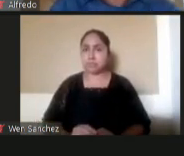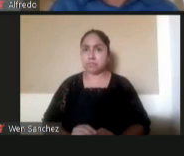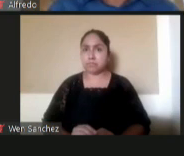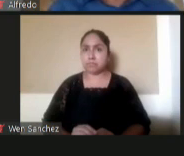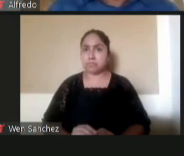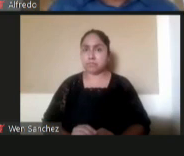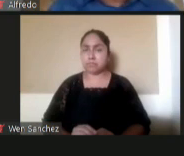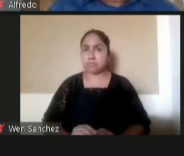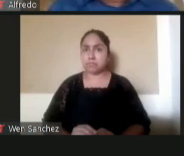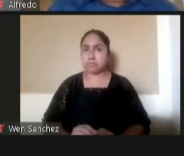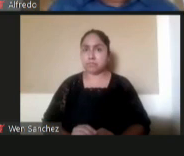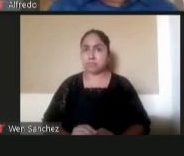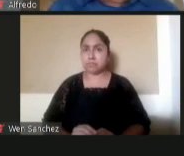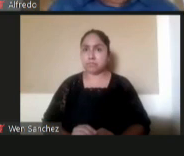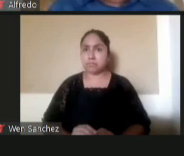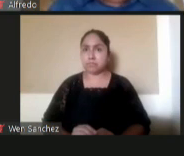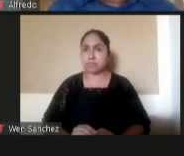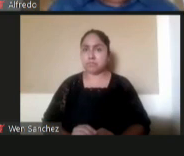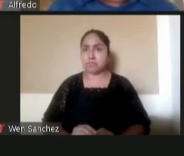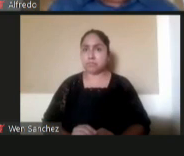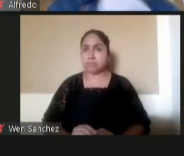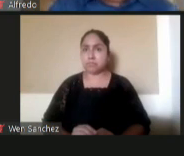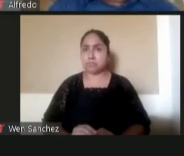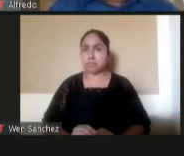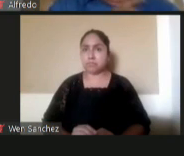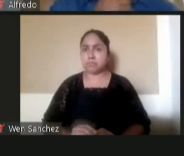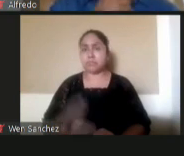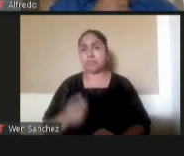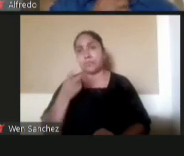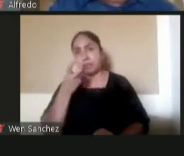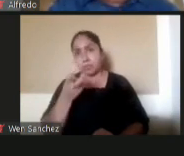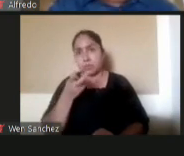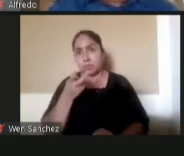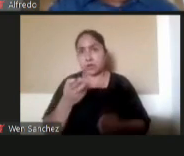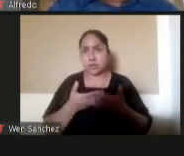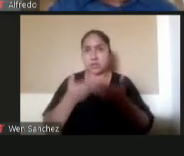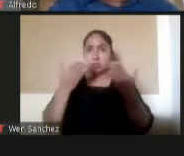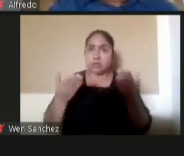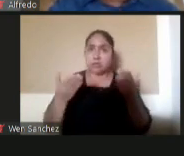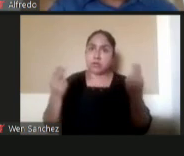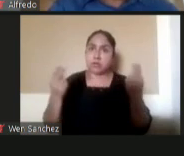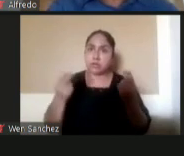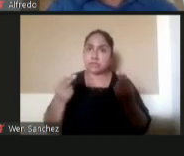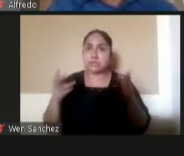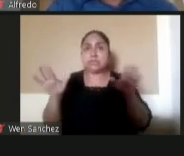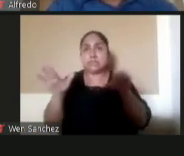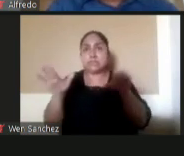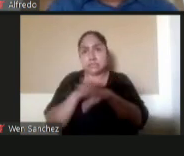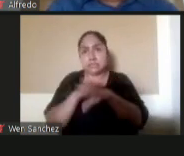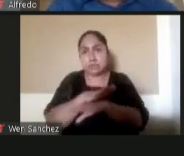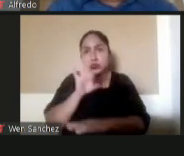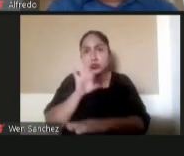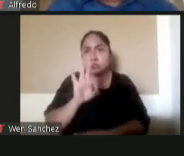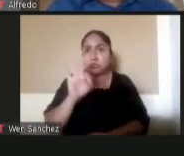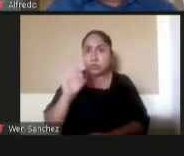situación que al posible dar inicio a la poniendo pues la adecuación exclusiva al hecho de la premiación, que a efecto de esta